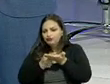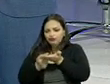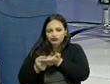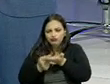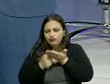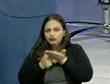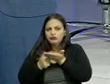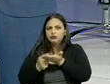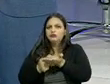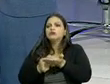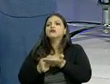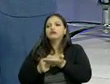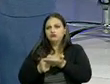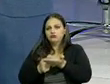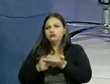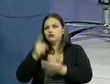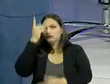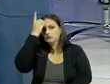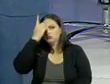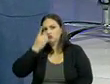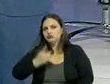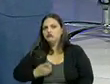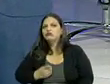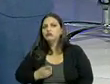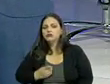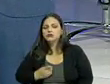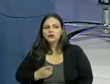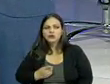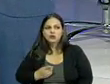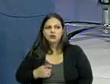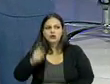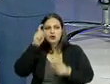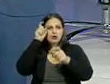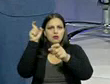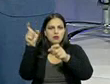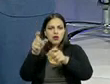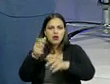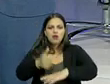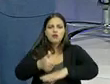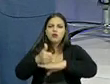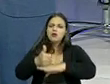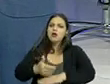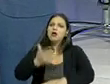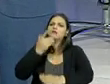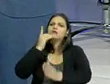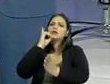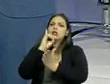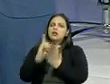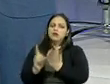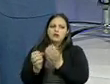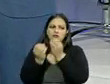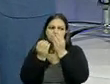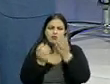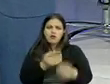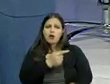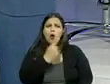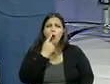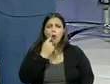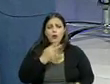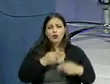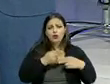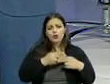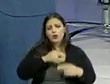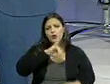fiscalización al proceso de inscripción de la candidatura de José Carlos Tuárez al Consejo de Participación Ciudadana.